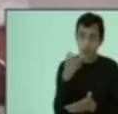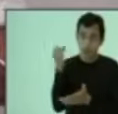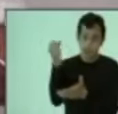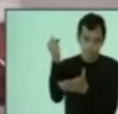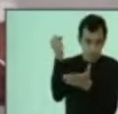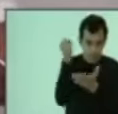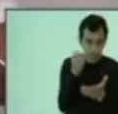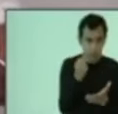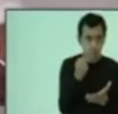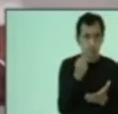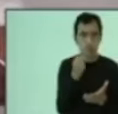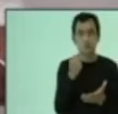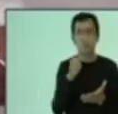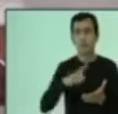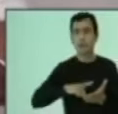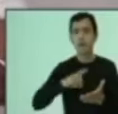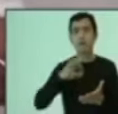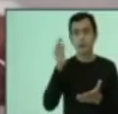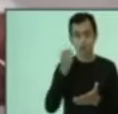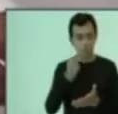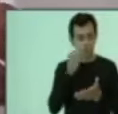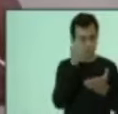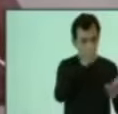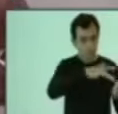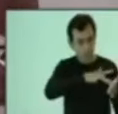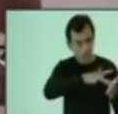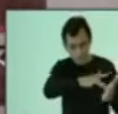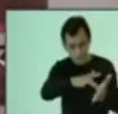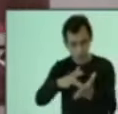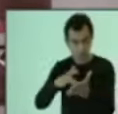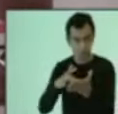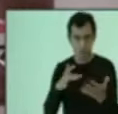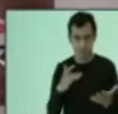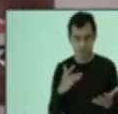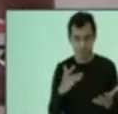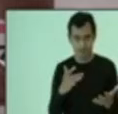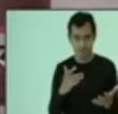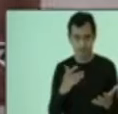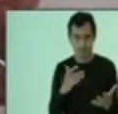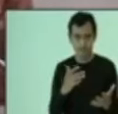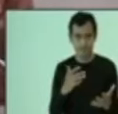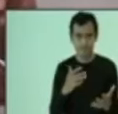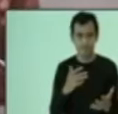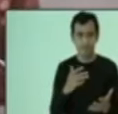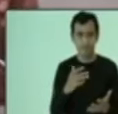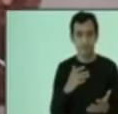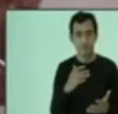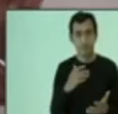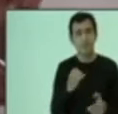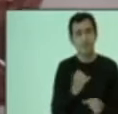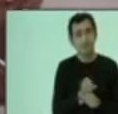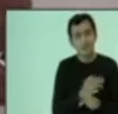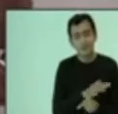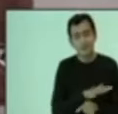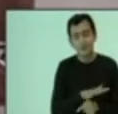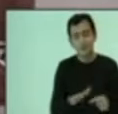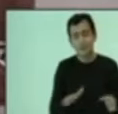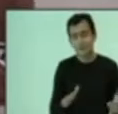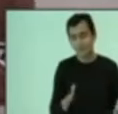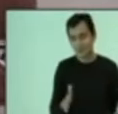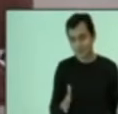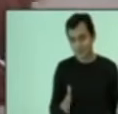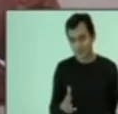propios ingresos económicos. No nos podemos voltear hacia un fenómeno